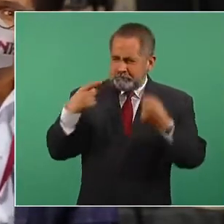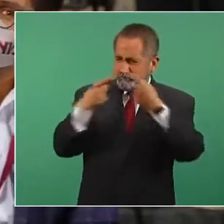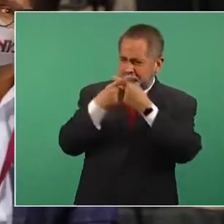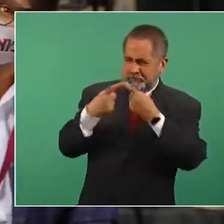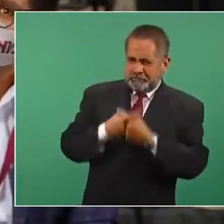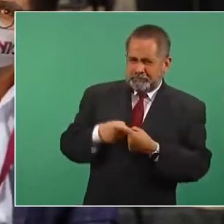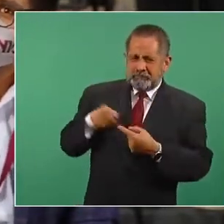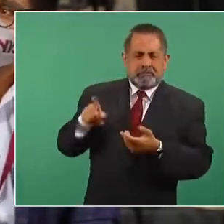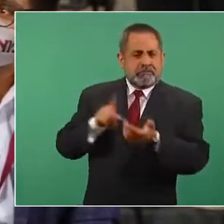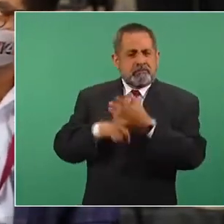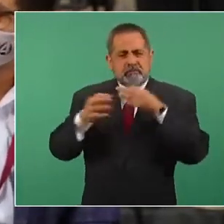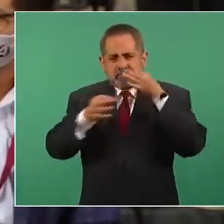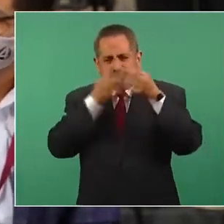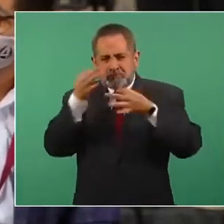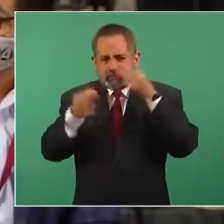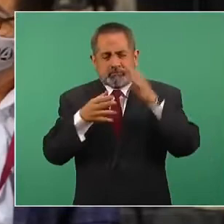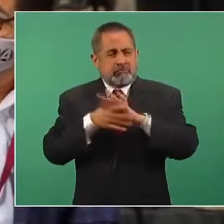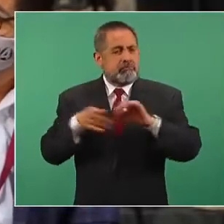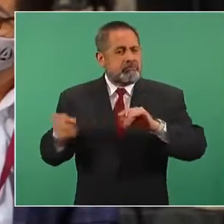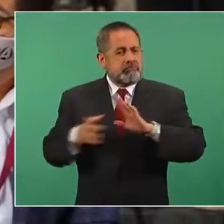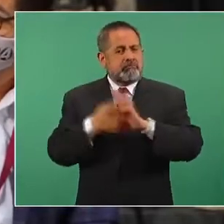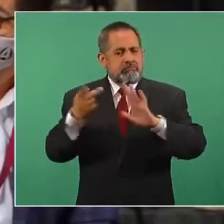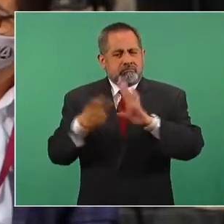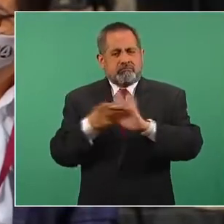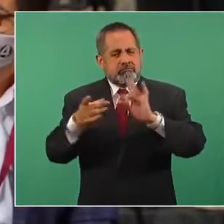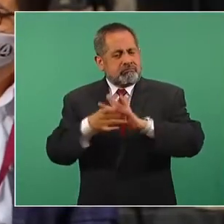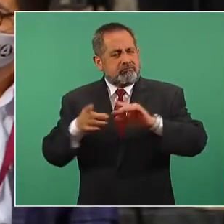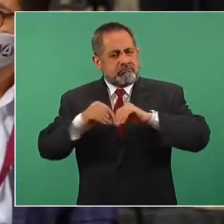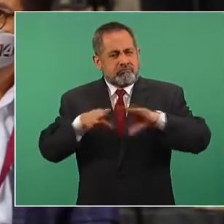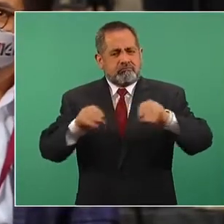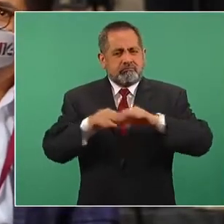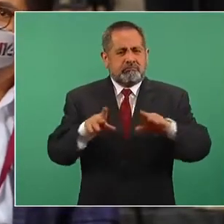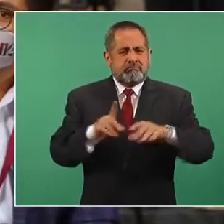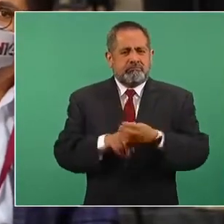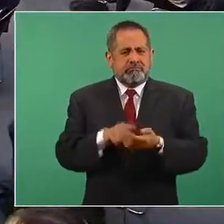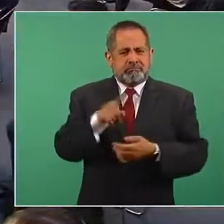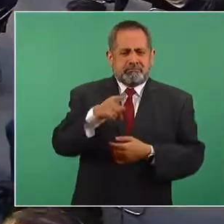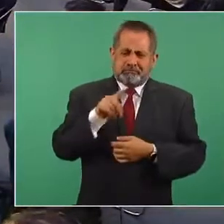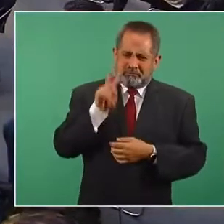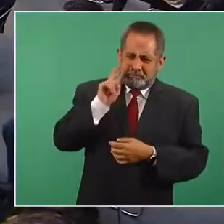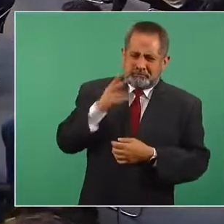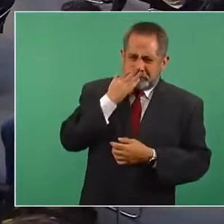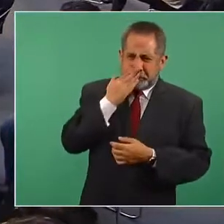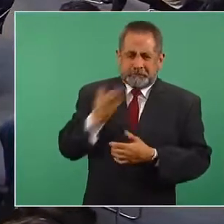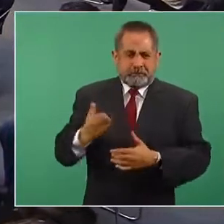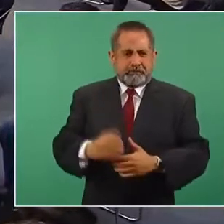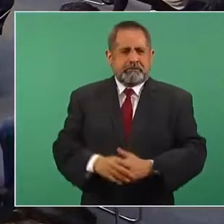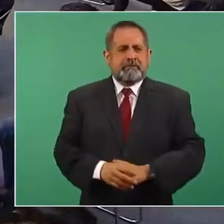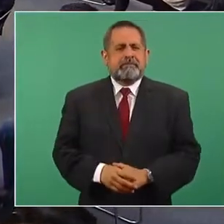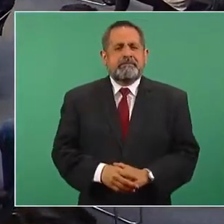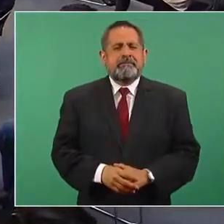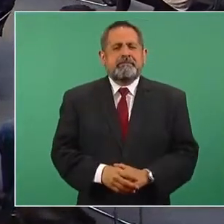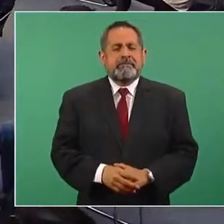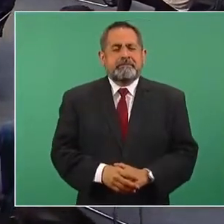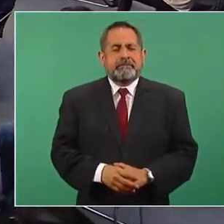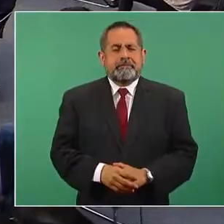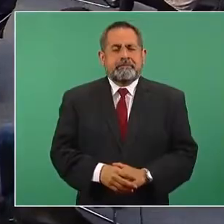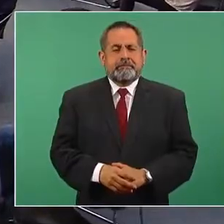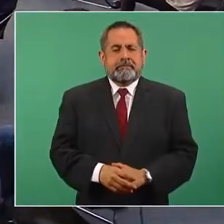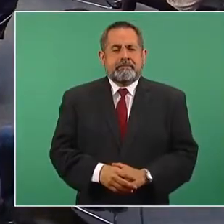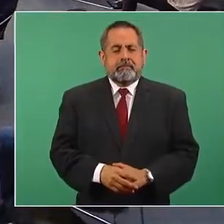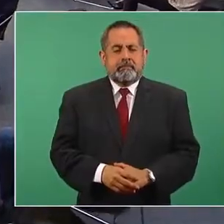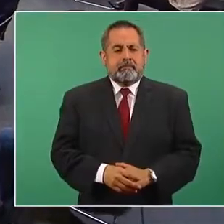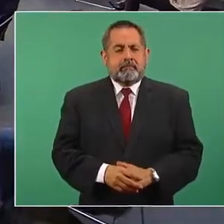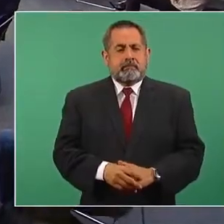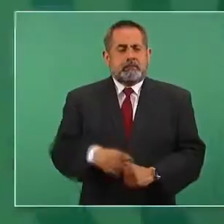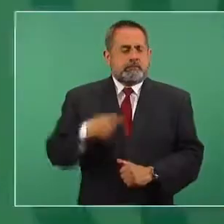contradicción a los mensajes que ha tratado de enviar constantemente el subsecretario, si usted lo ve bien. Sí, mire, yo